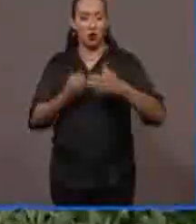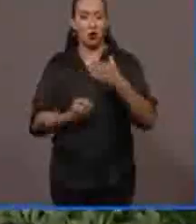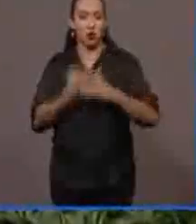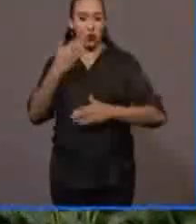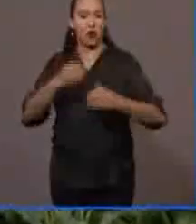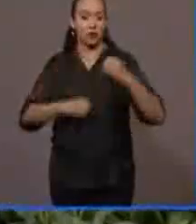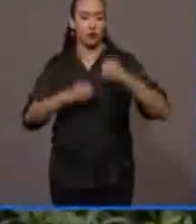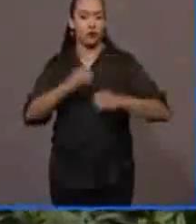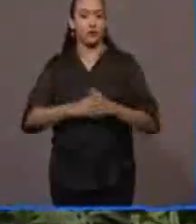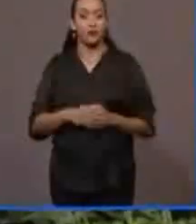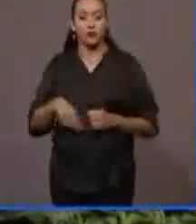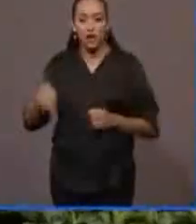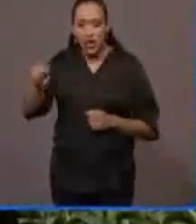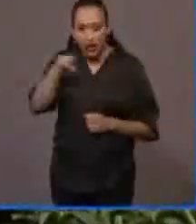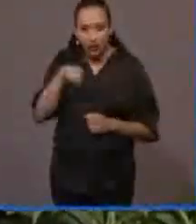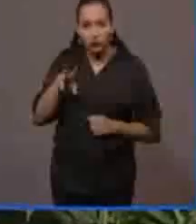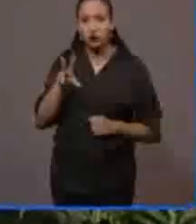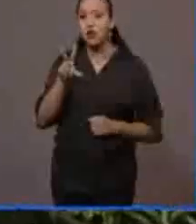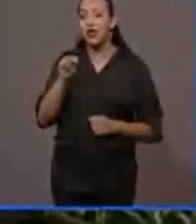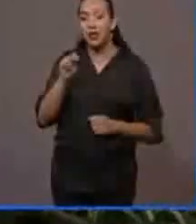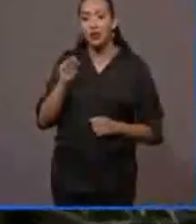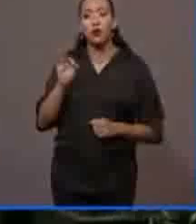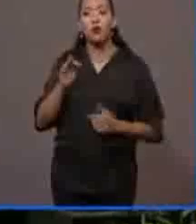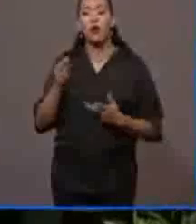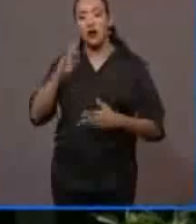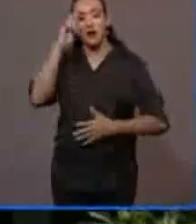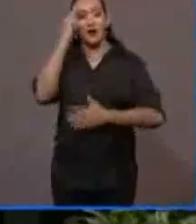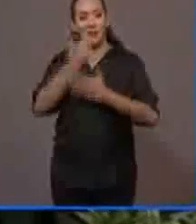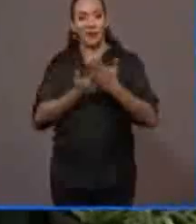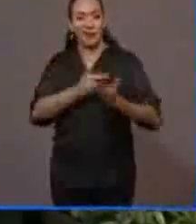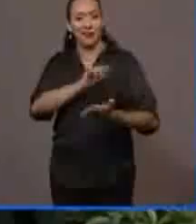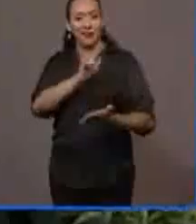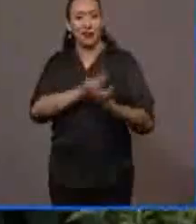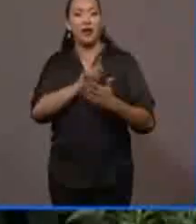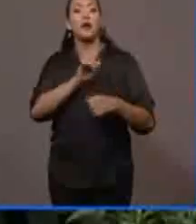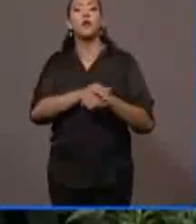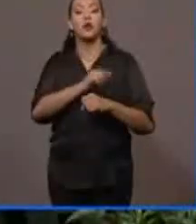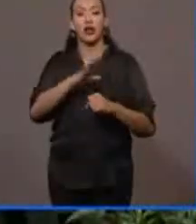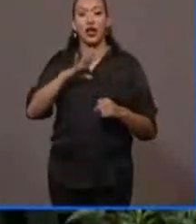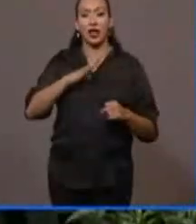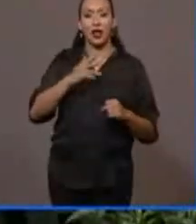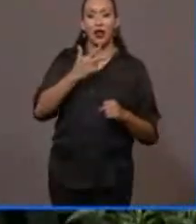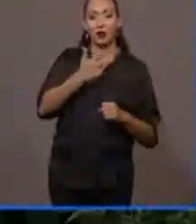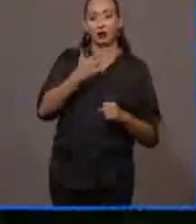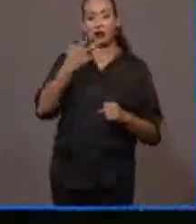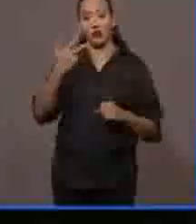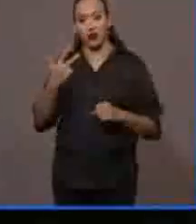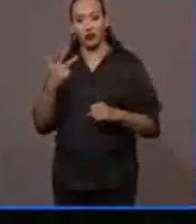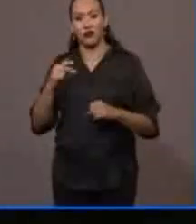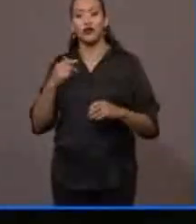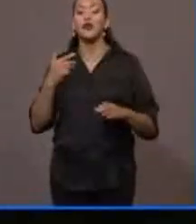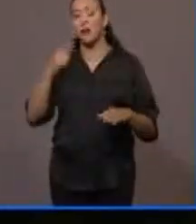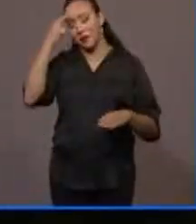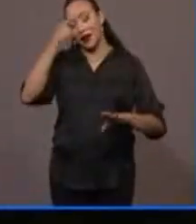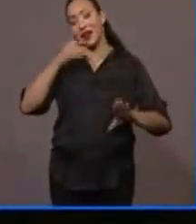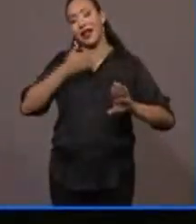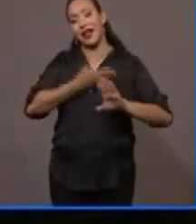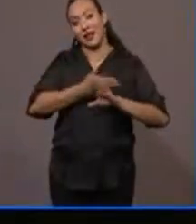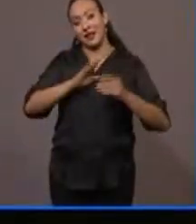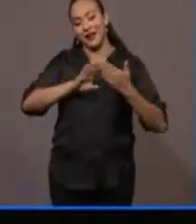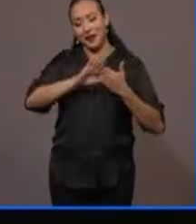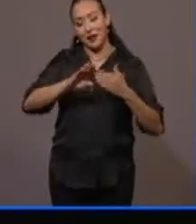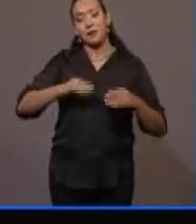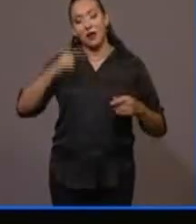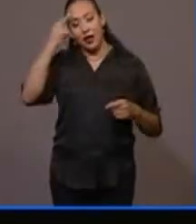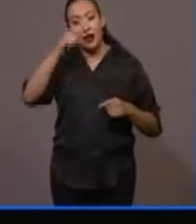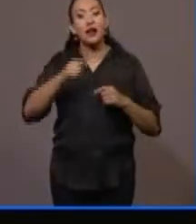judicial federal no hayan incurrido en alguno de los supuestos considerados en la 8 de 8 contra la violencia, así